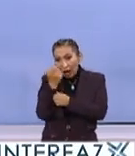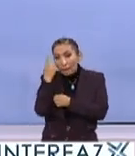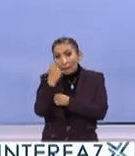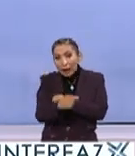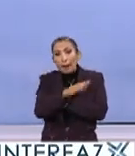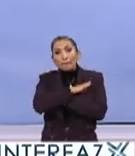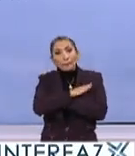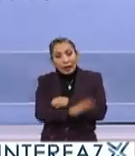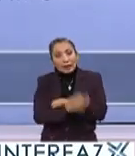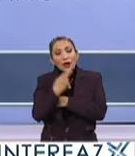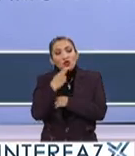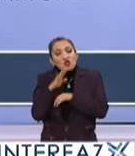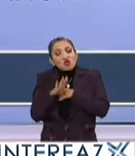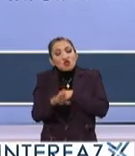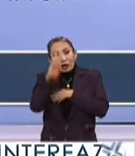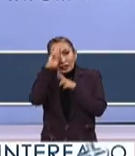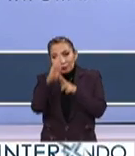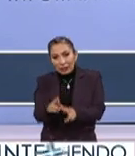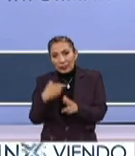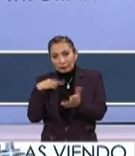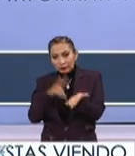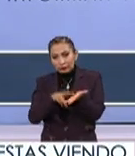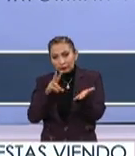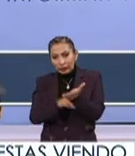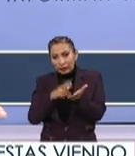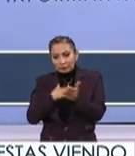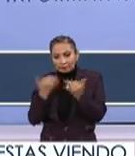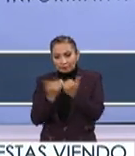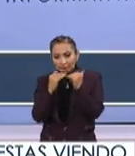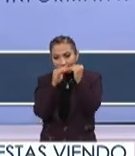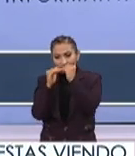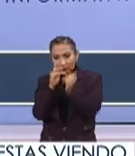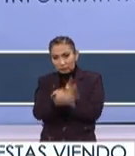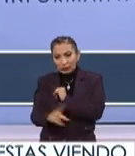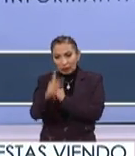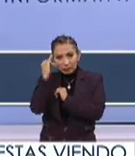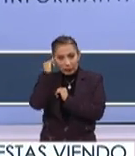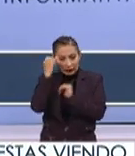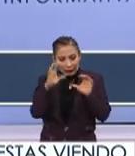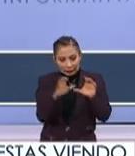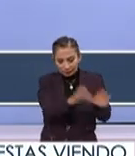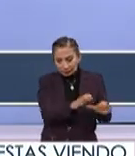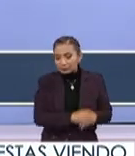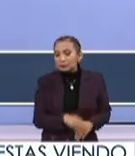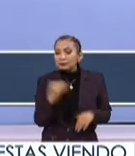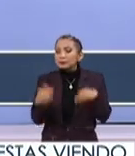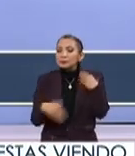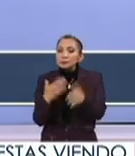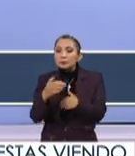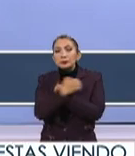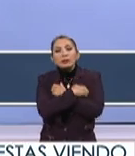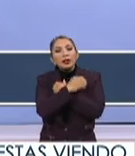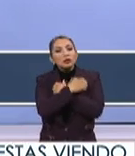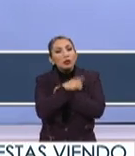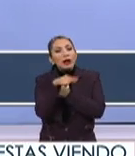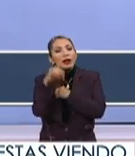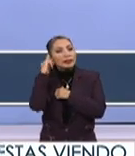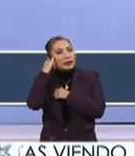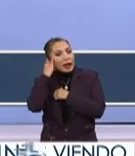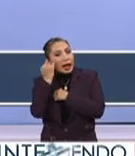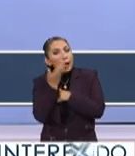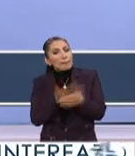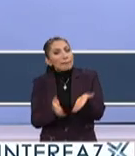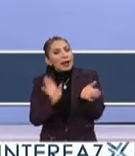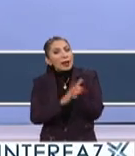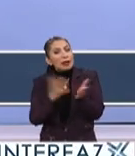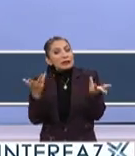para poder conservar y respetar la riqueza y heterogeneidad de los pueblos de nuestro país. A través de la educación indígena